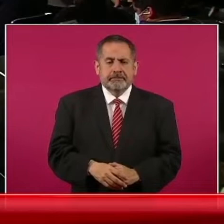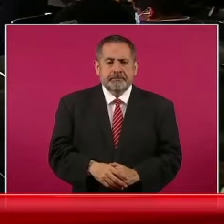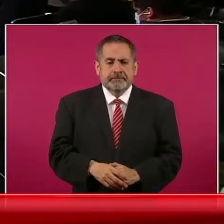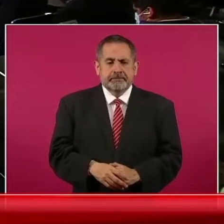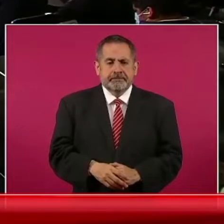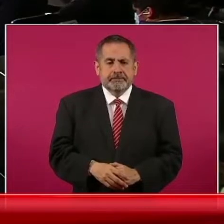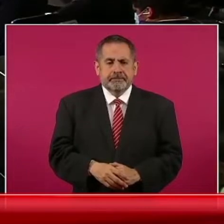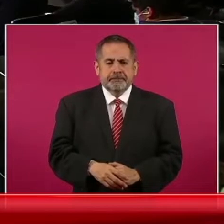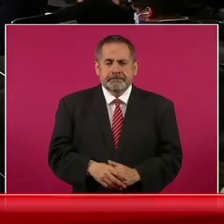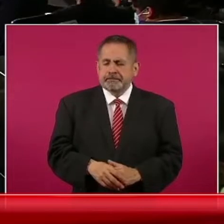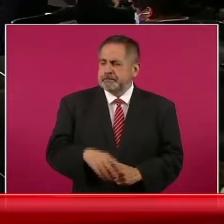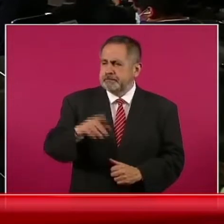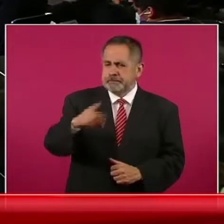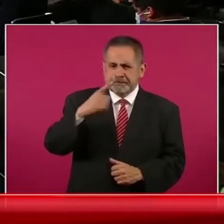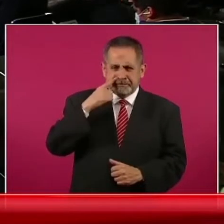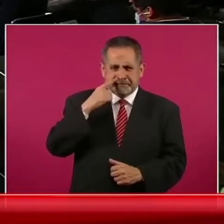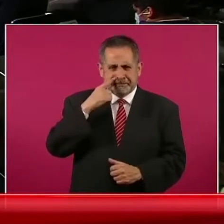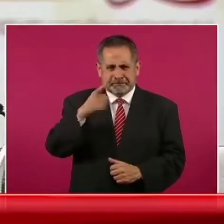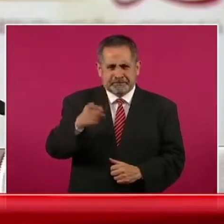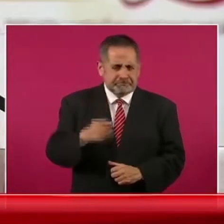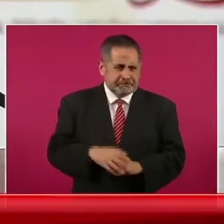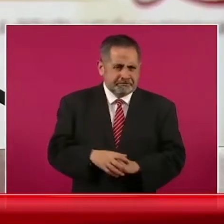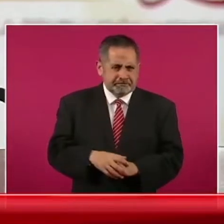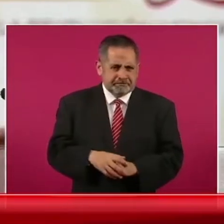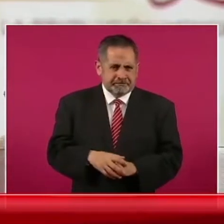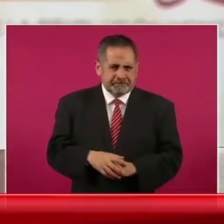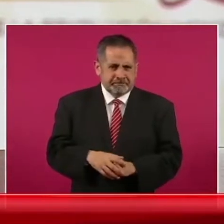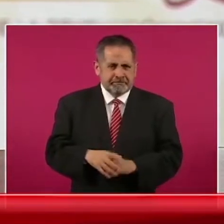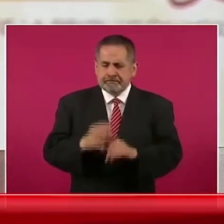en las redes que son